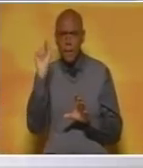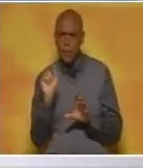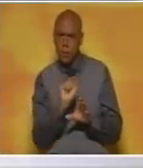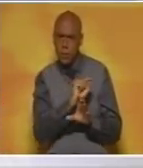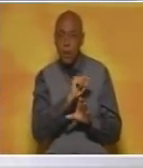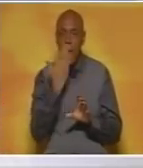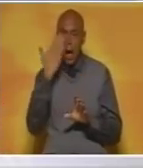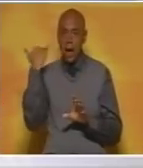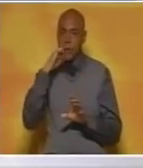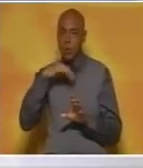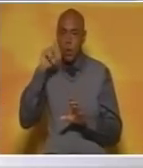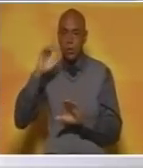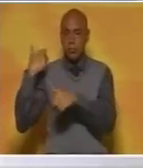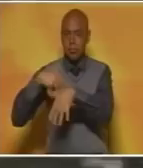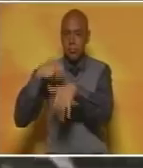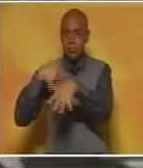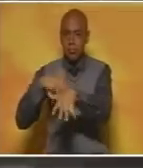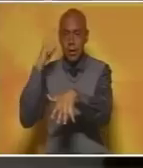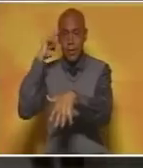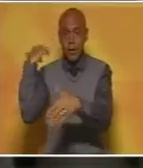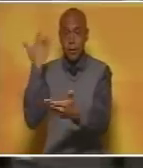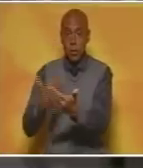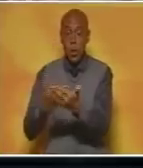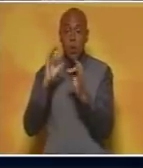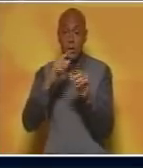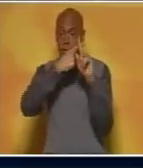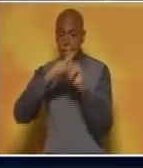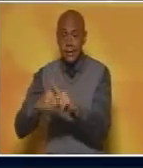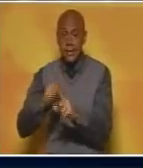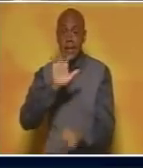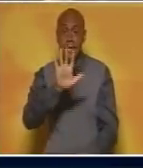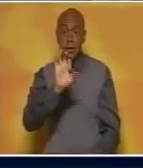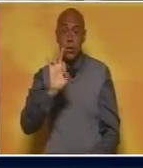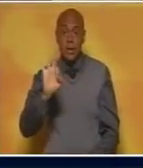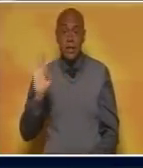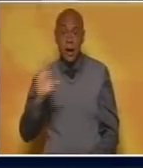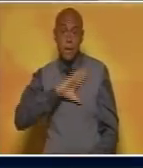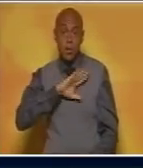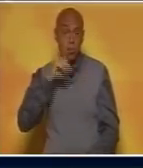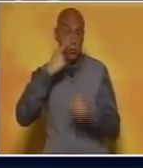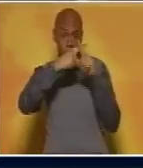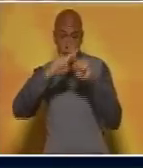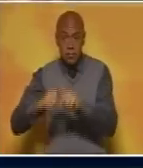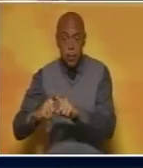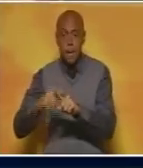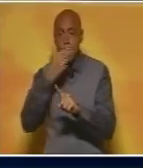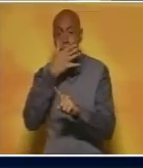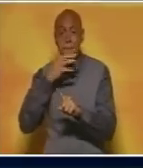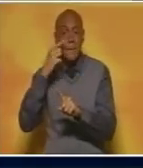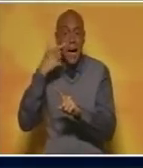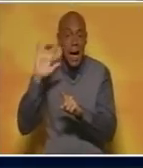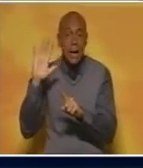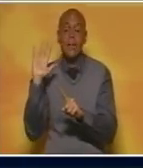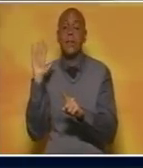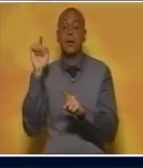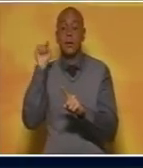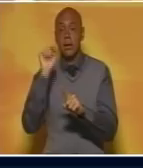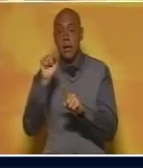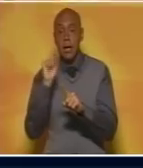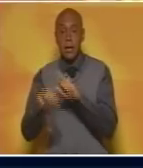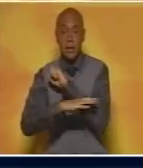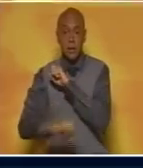disturbios ocurridos en los últimos días. Del total de casos, 533 corresponden a investigaciones por premios o a premios